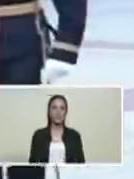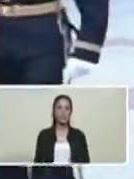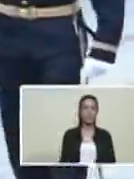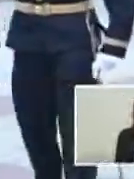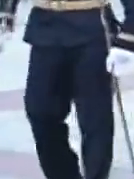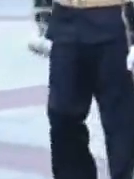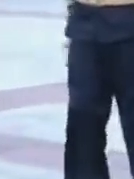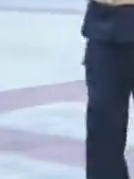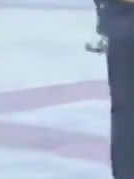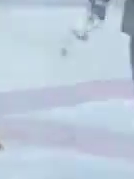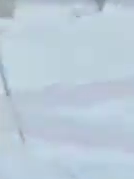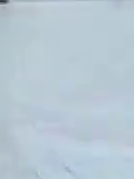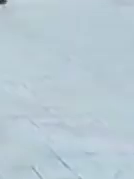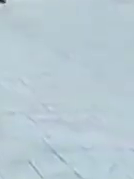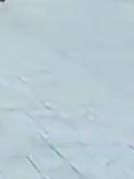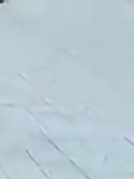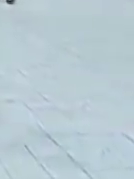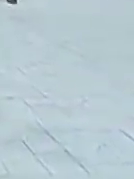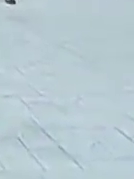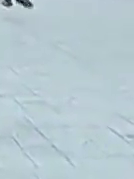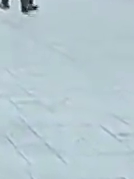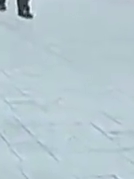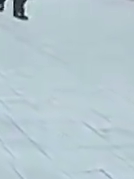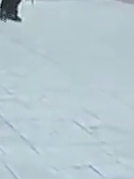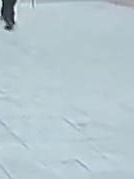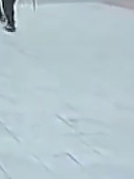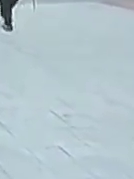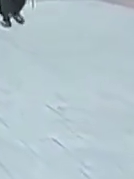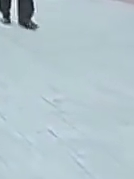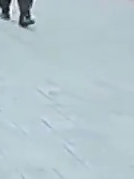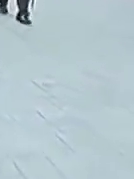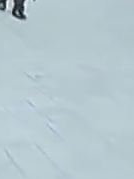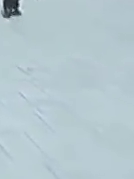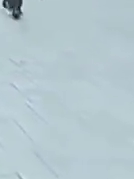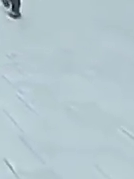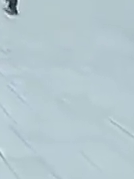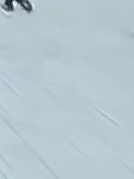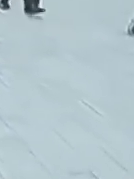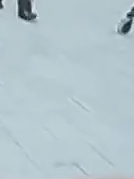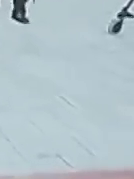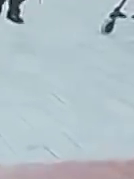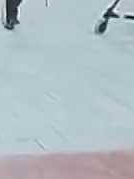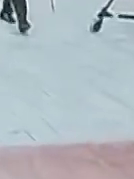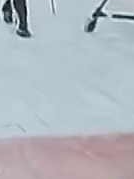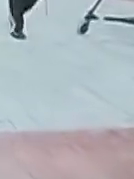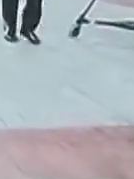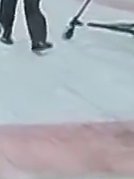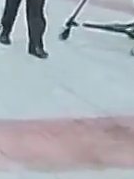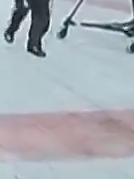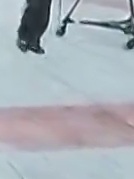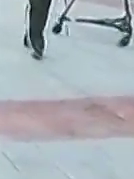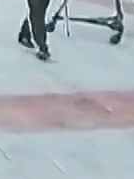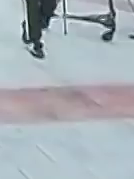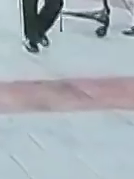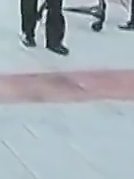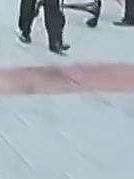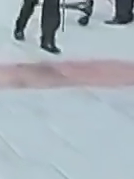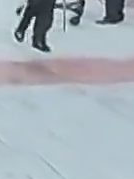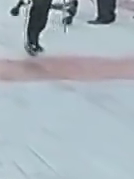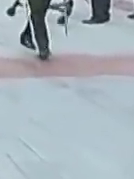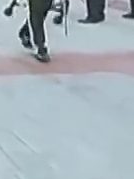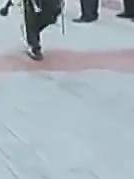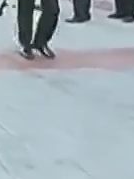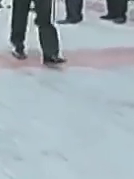una vez solicitado el respectivo permiso para dar inicio a la conversión agraria brigada tacna y ramón ferrer sandrea